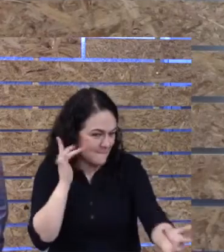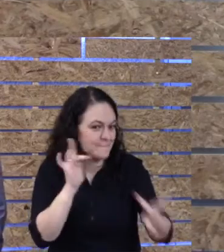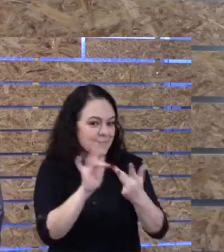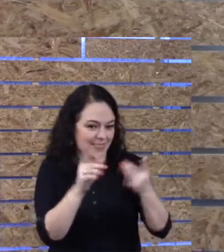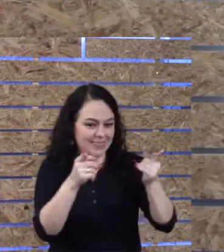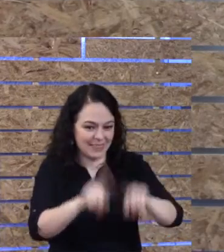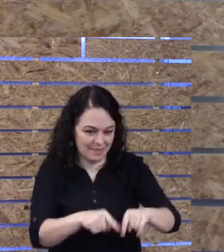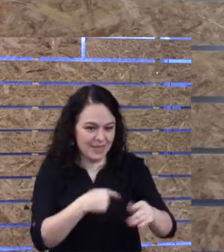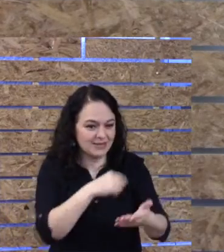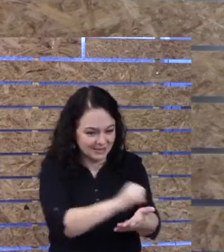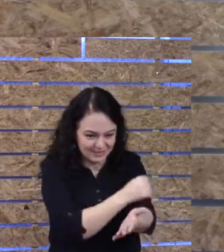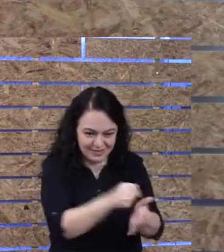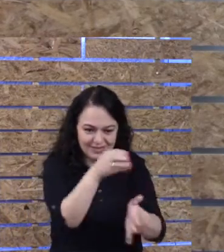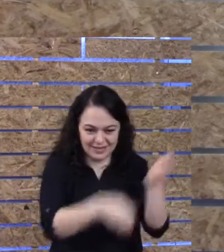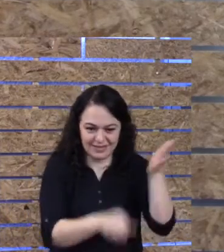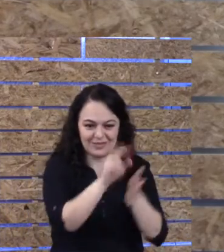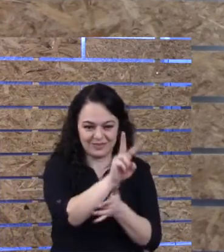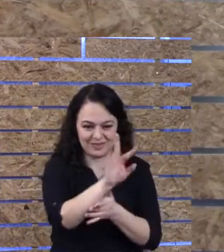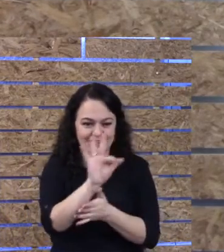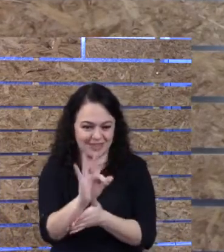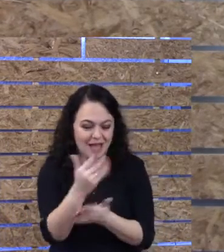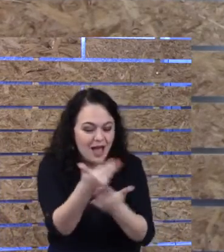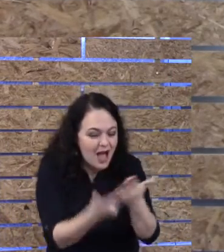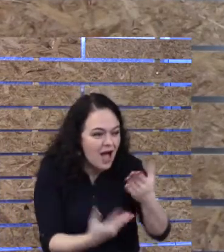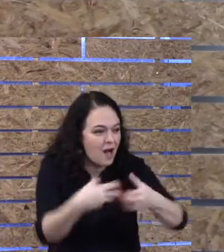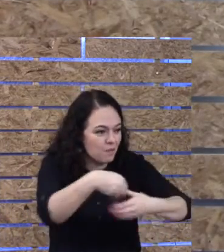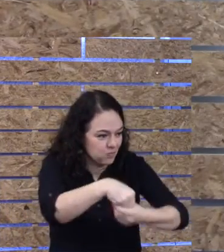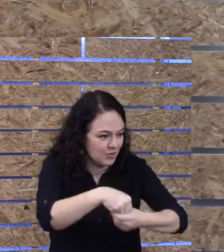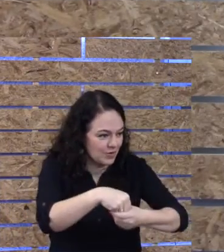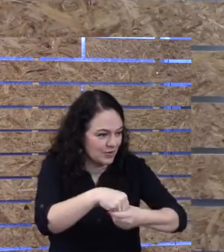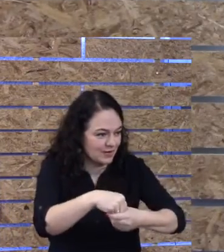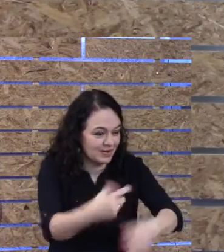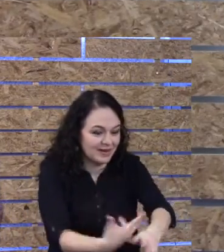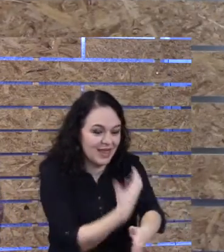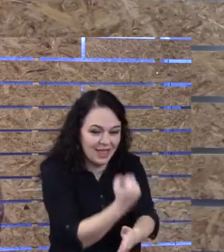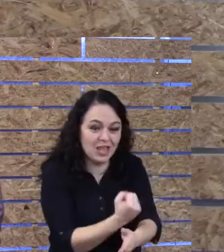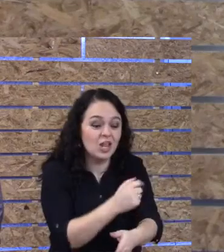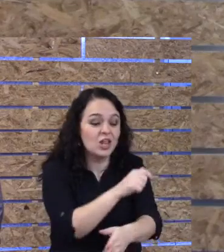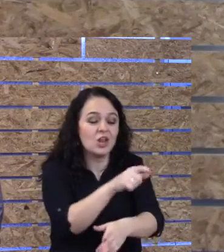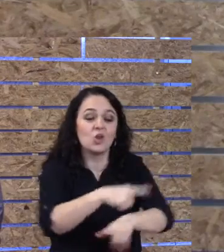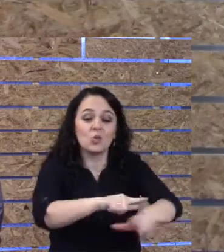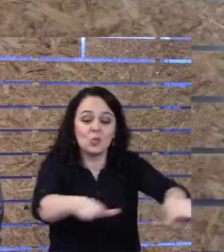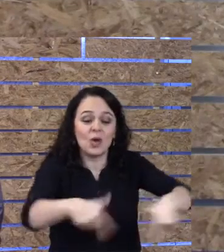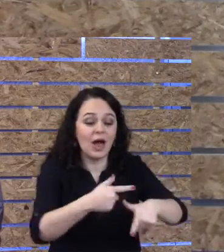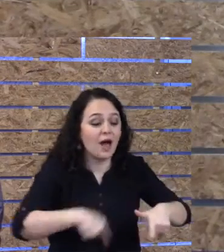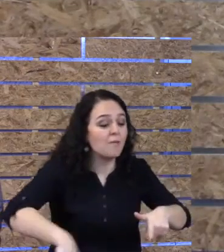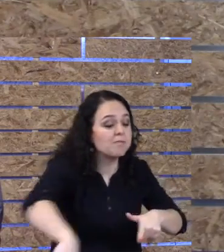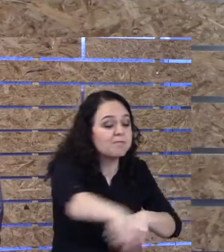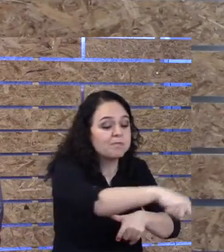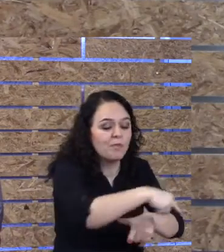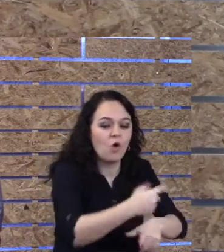Sin embargo, yo esta mañana, orientado por el Señor,